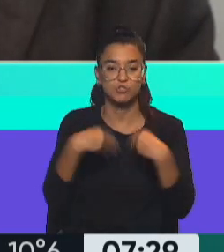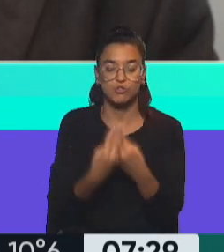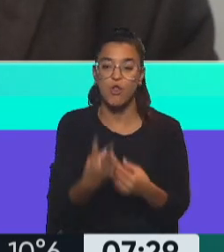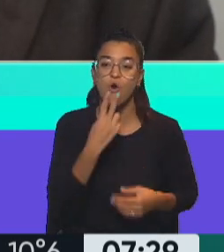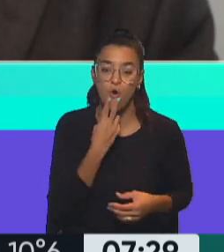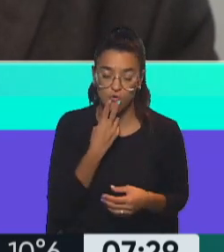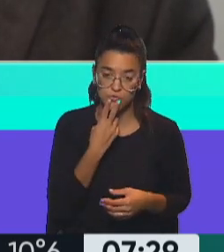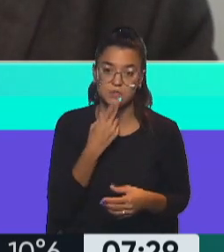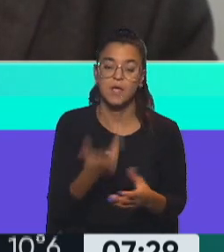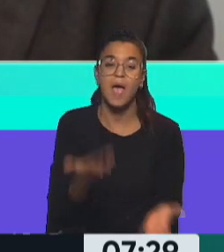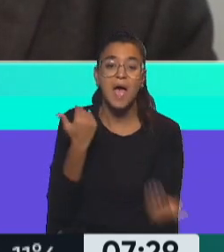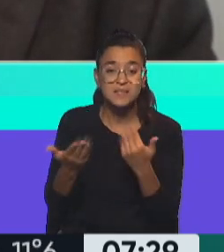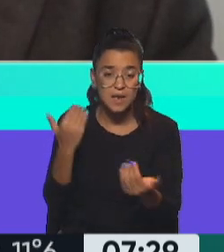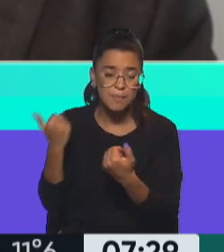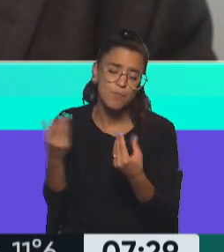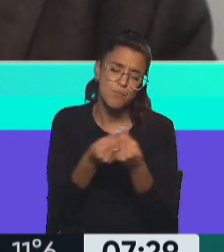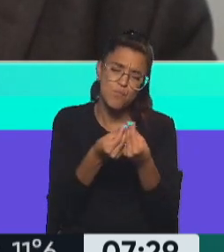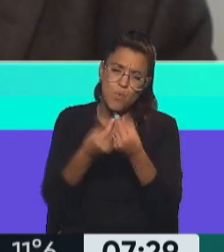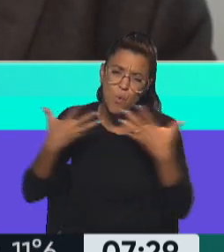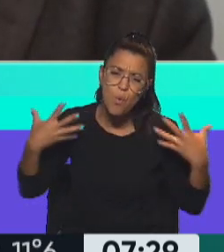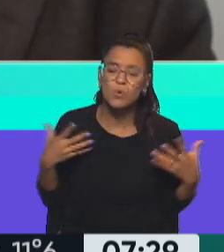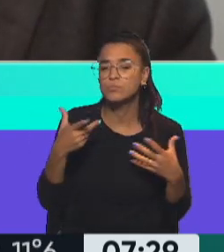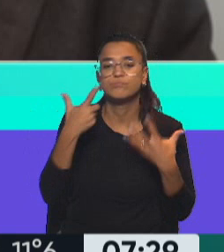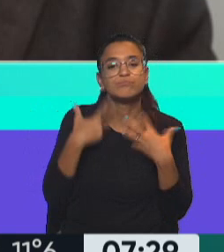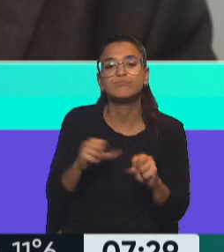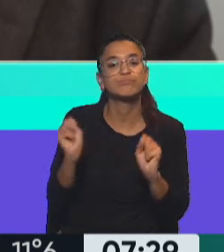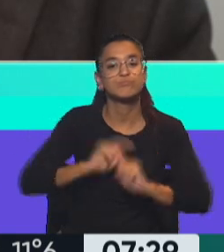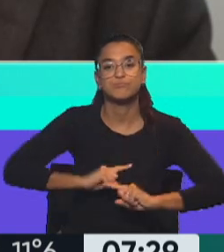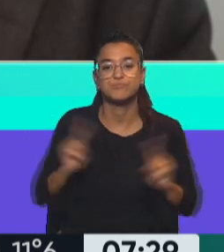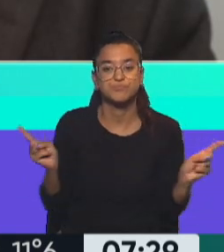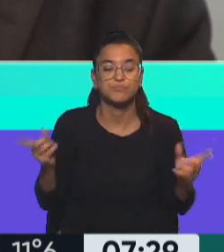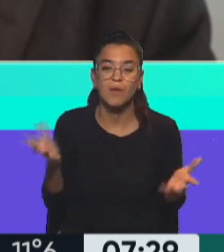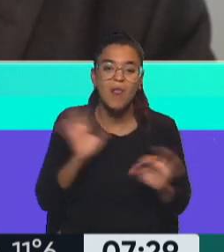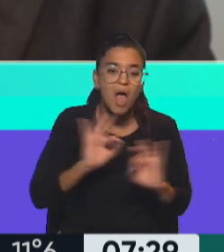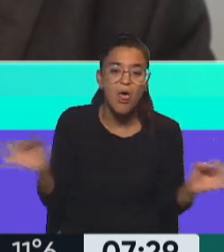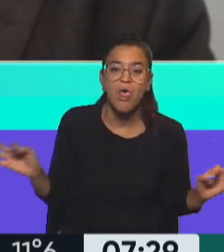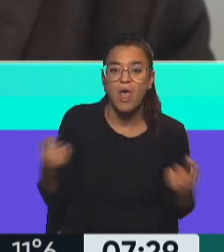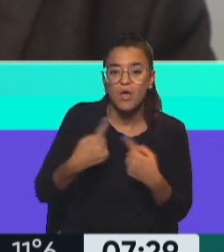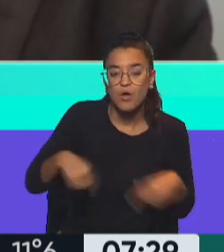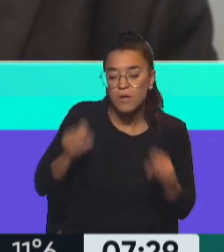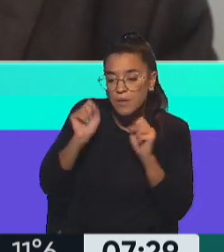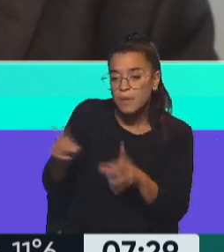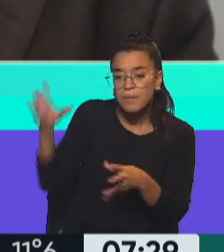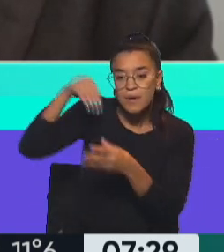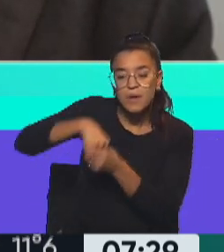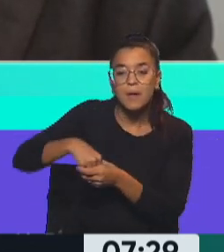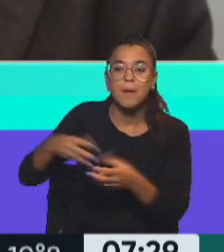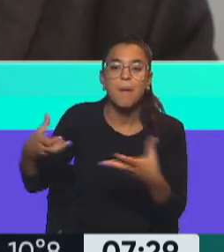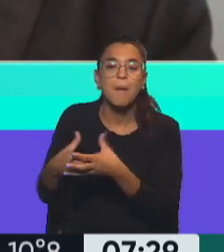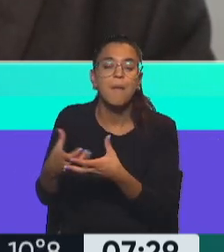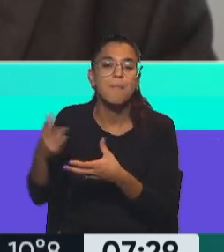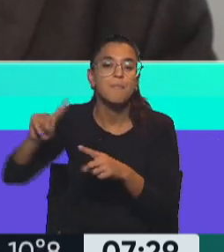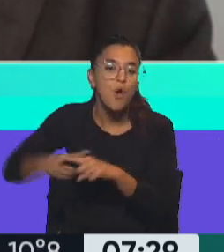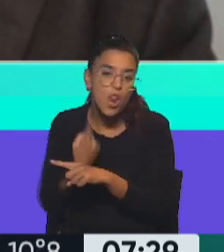los allanamientos, que fueron múltiples, no se encontró ningún indicio de pertenencia política de ninguno de